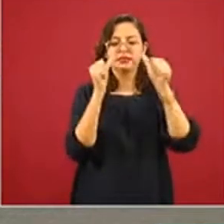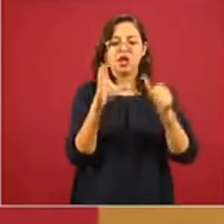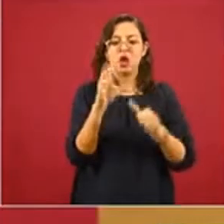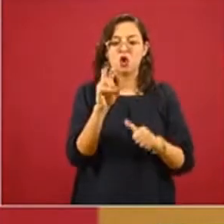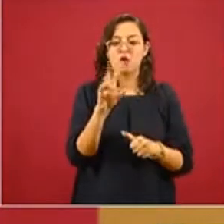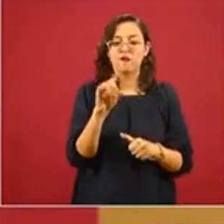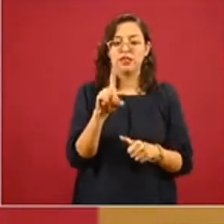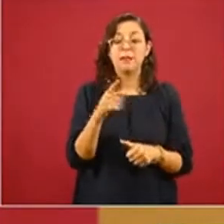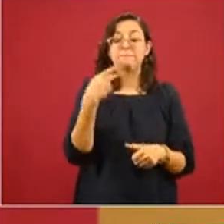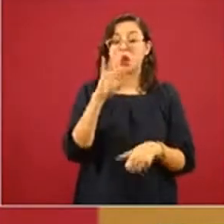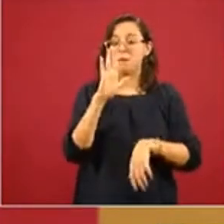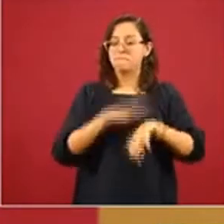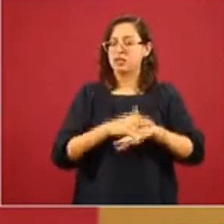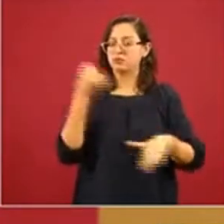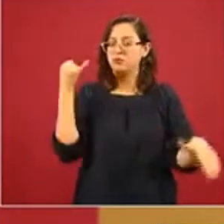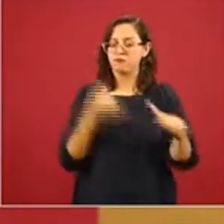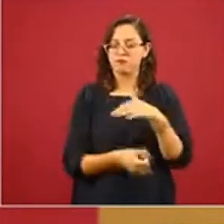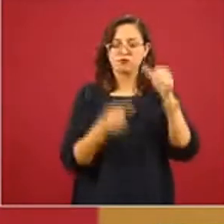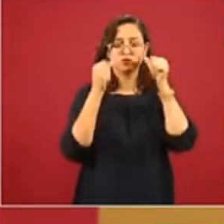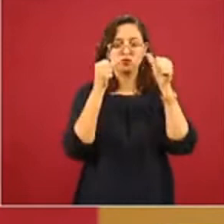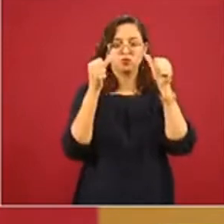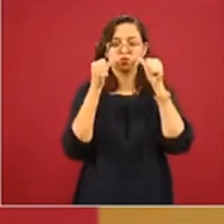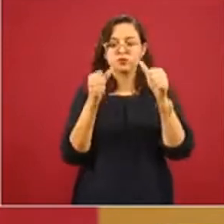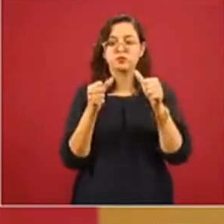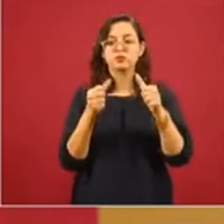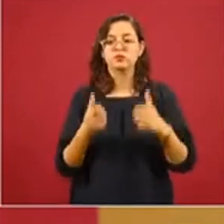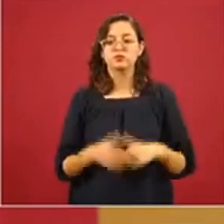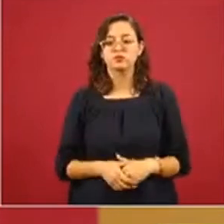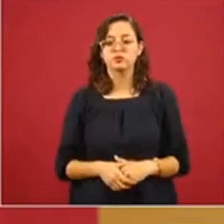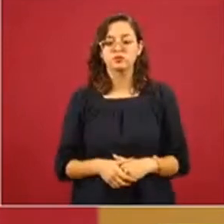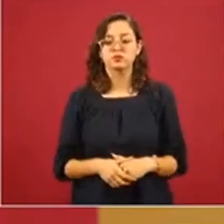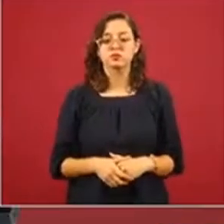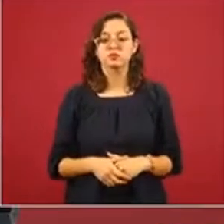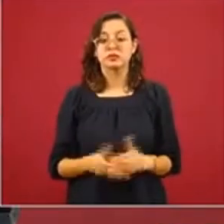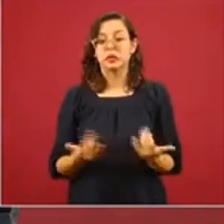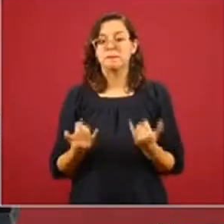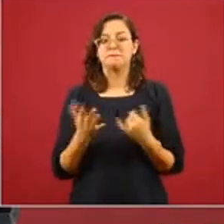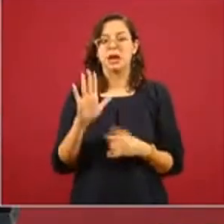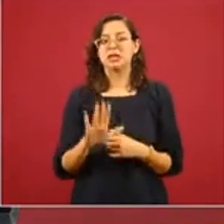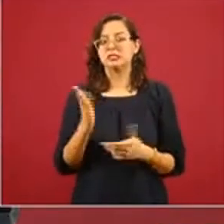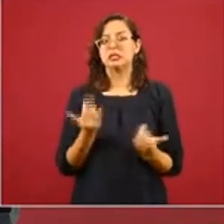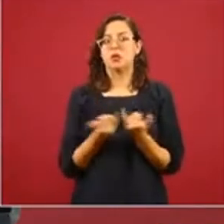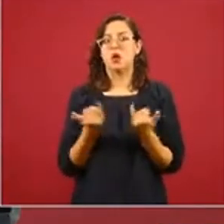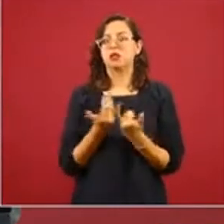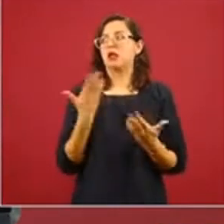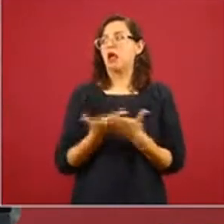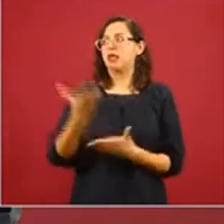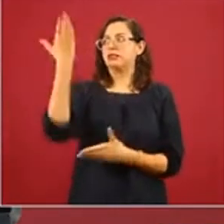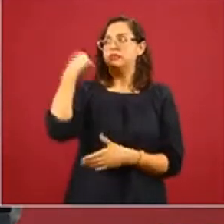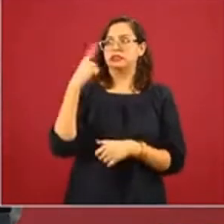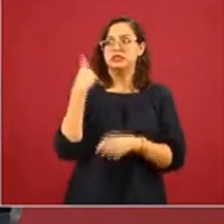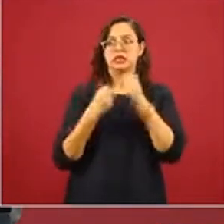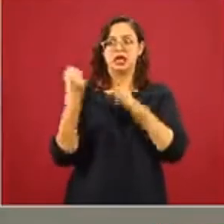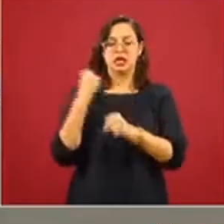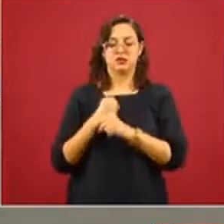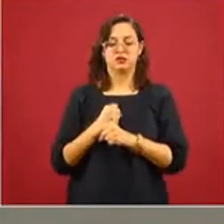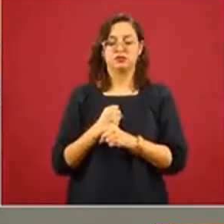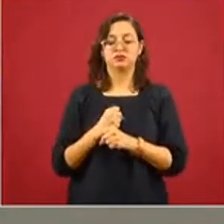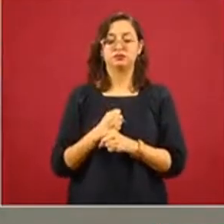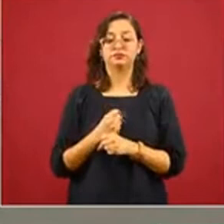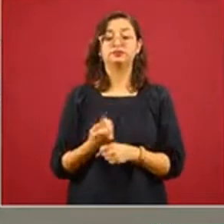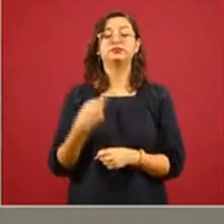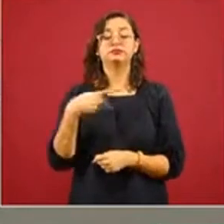mucho más intenso. Se parece a la pandemia de influenza de hace 100 años. Pero este modelo